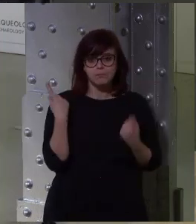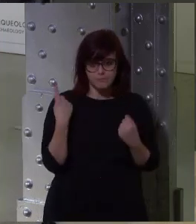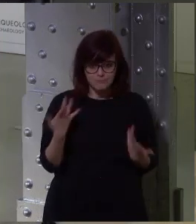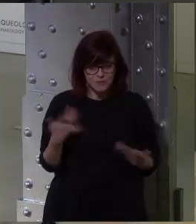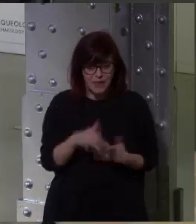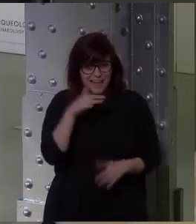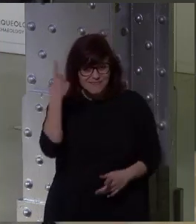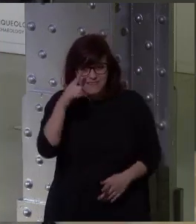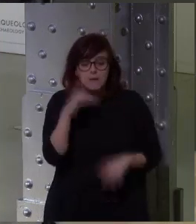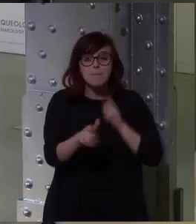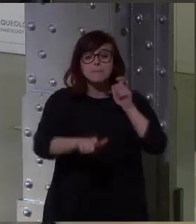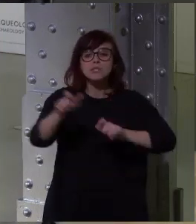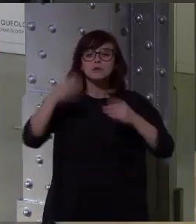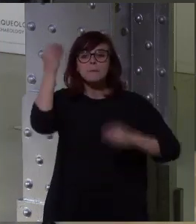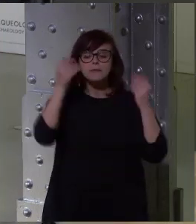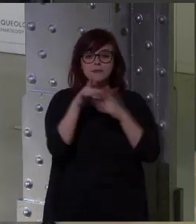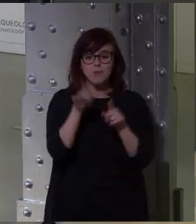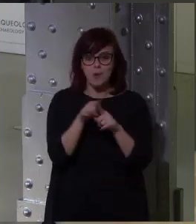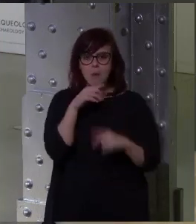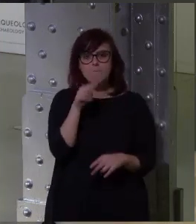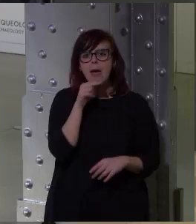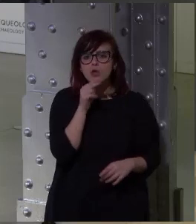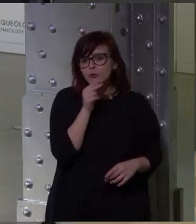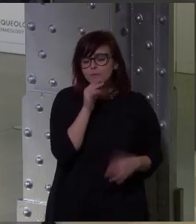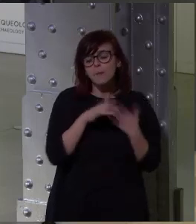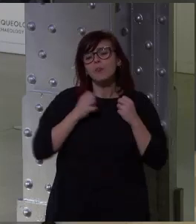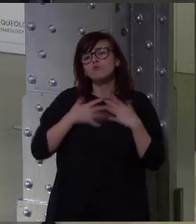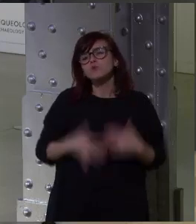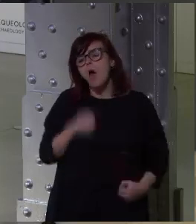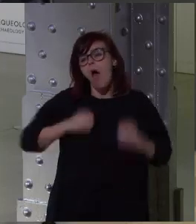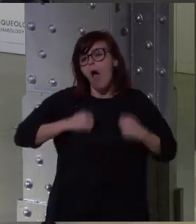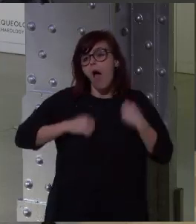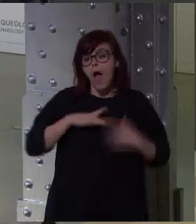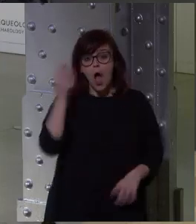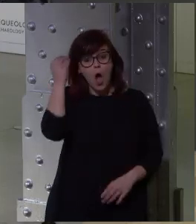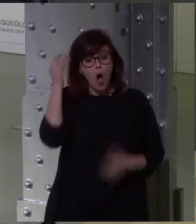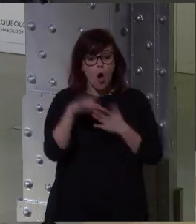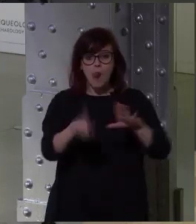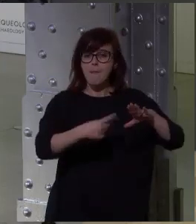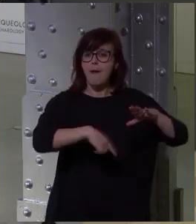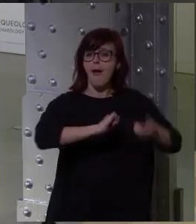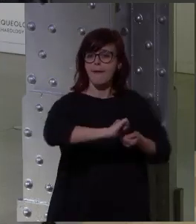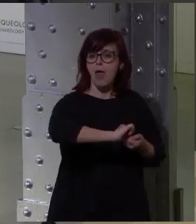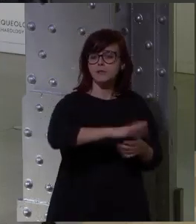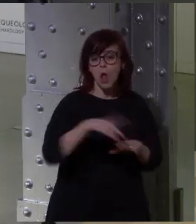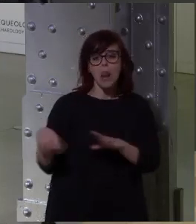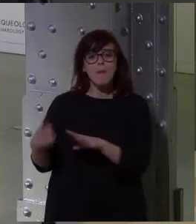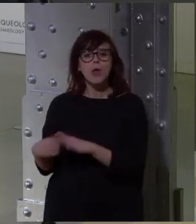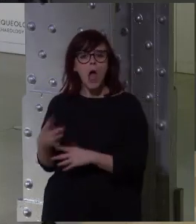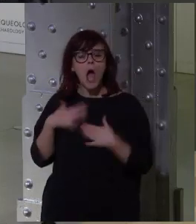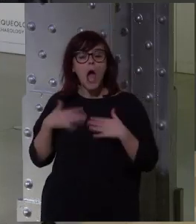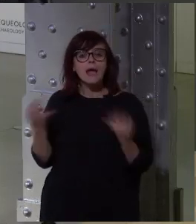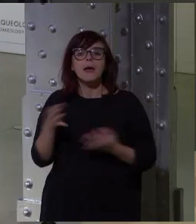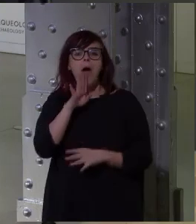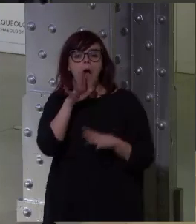ha pensado nunca, cuando vamos al cuarto de baño y nos duchamos o ponemos el lavavajillas o la lavadora, ¿qué pasa